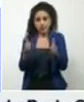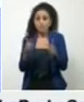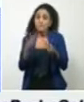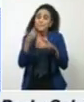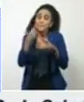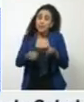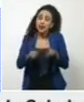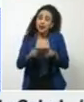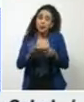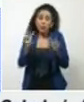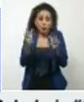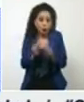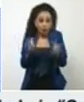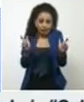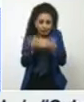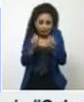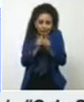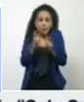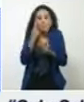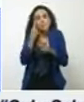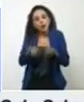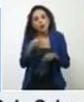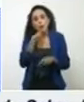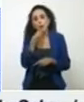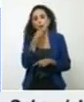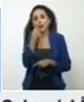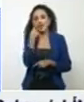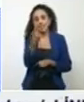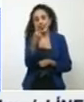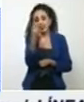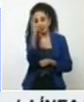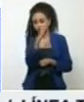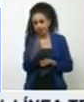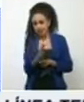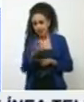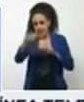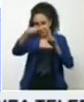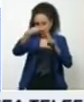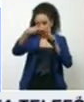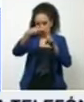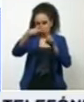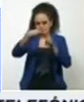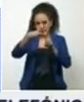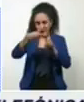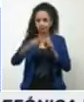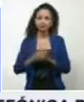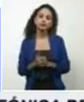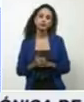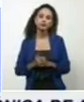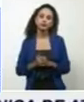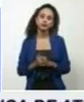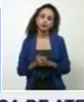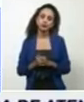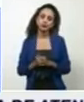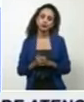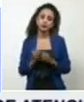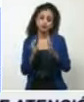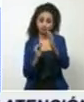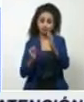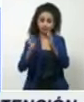un poco chica, pero ya ustedes ven a Brasil ahí en el segundo lugar por encima de